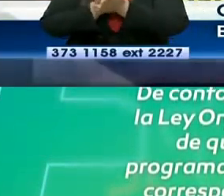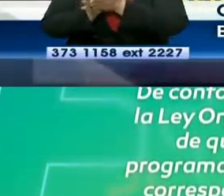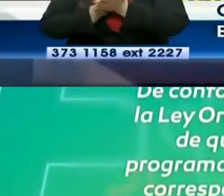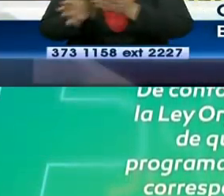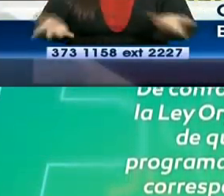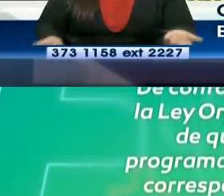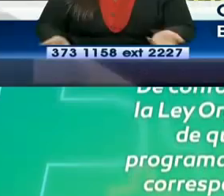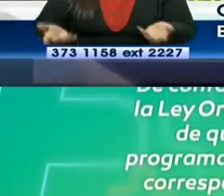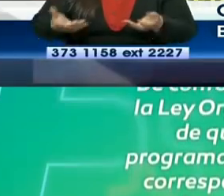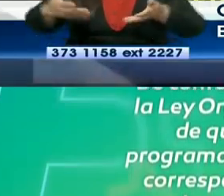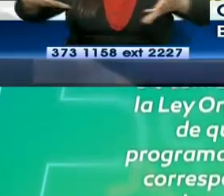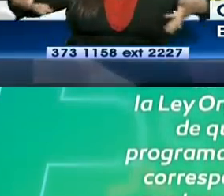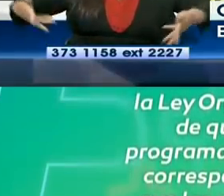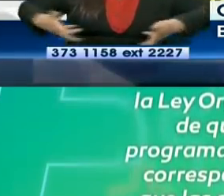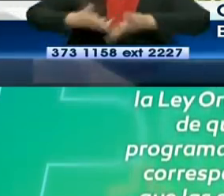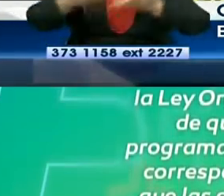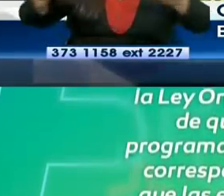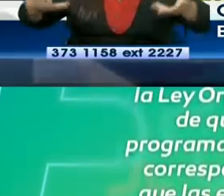ají.